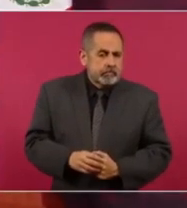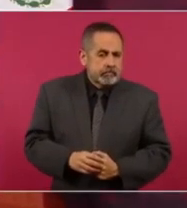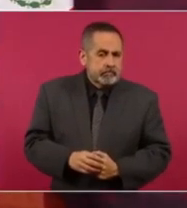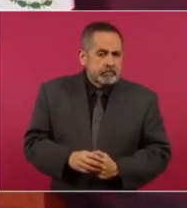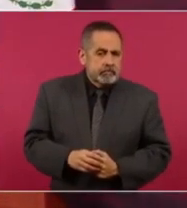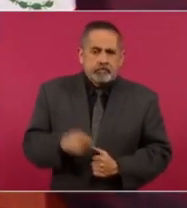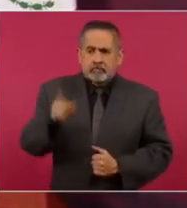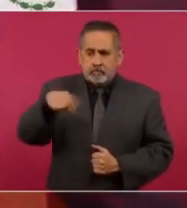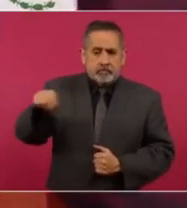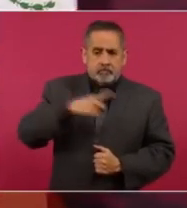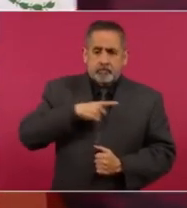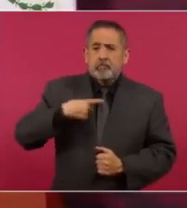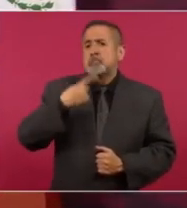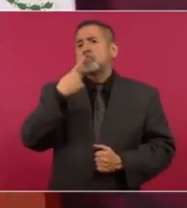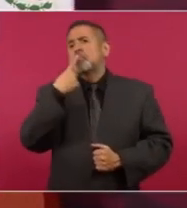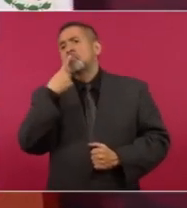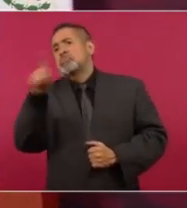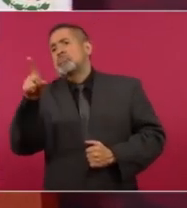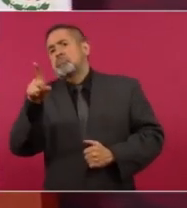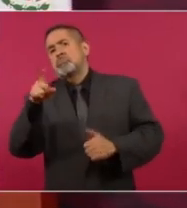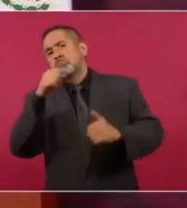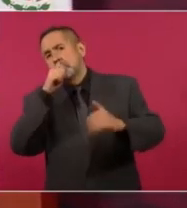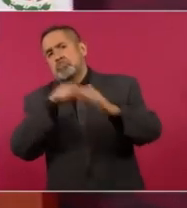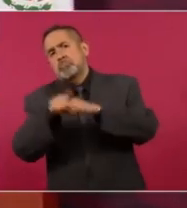una denuncia